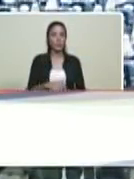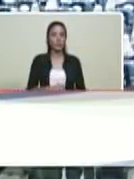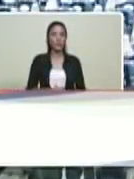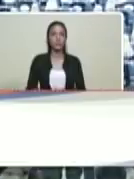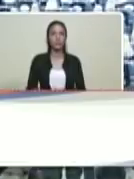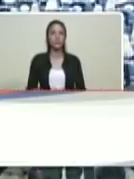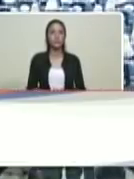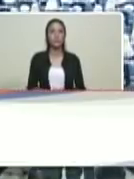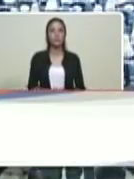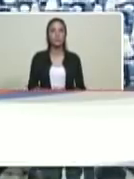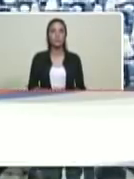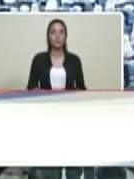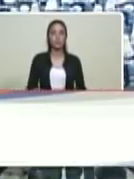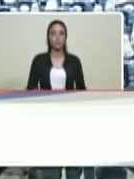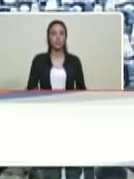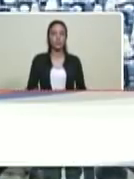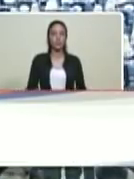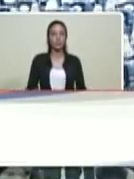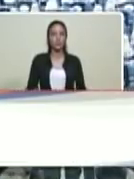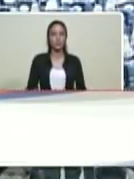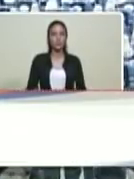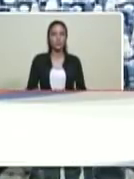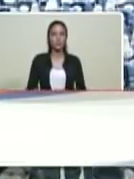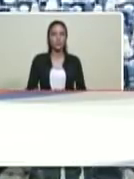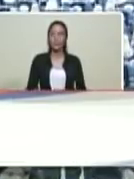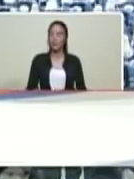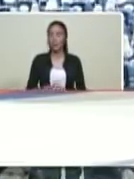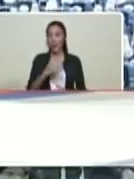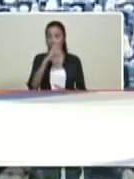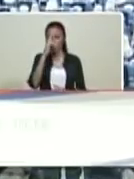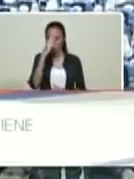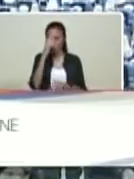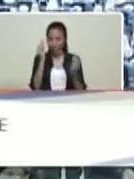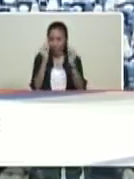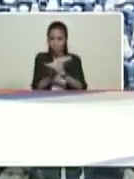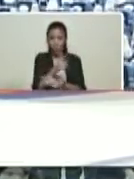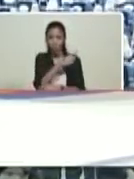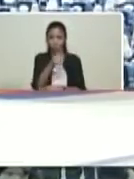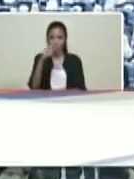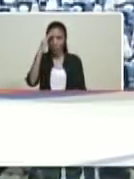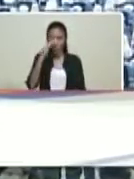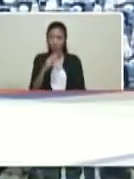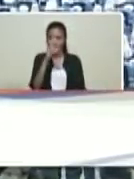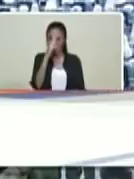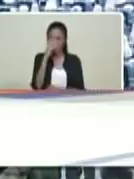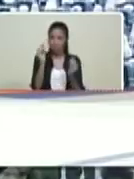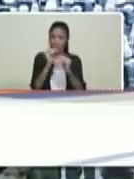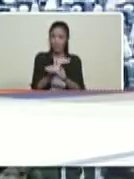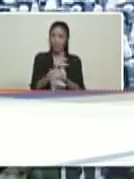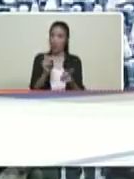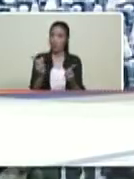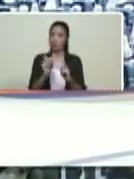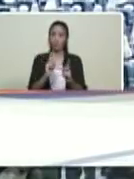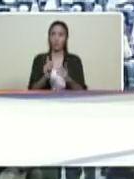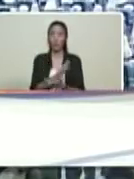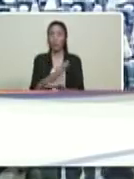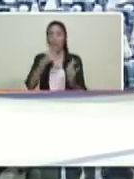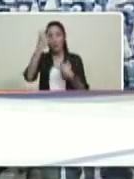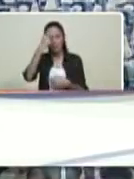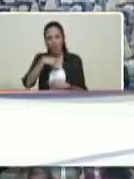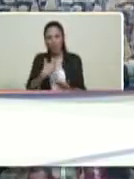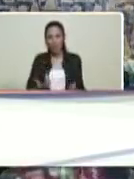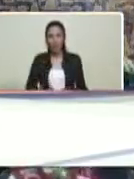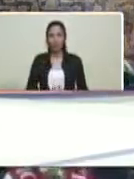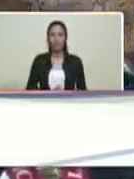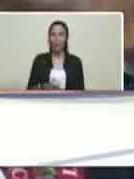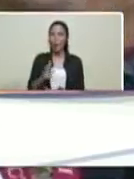no hay discusión y no puede haber duda los que podemos entender un militar